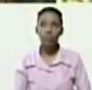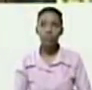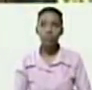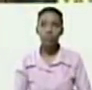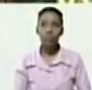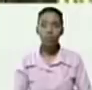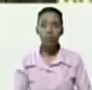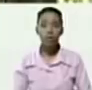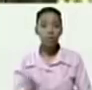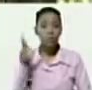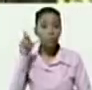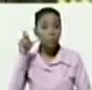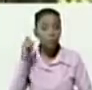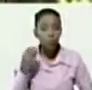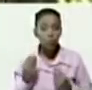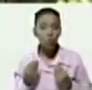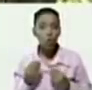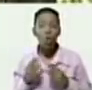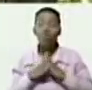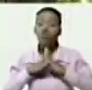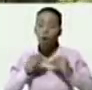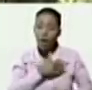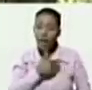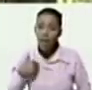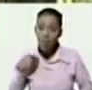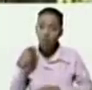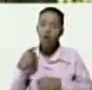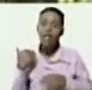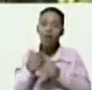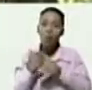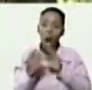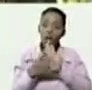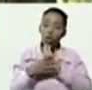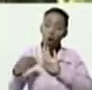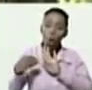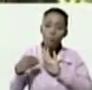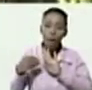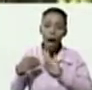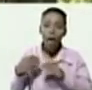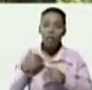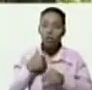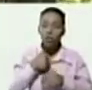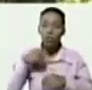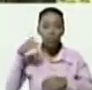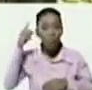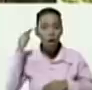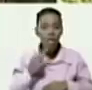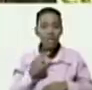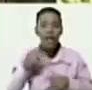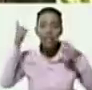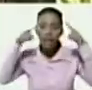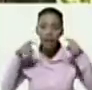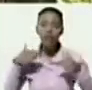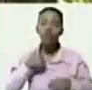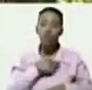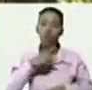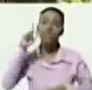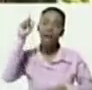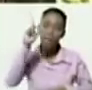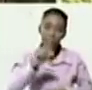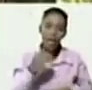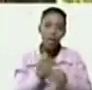Suena mucho, pero todos queremos ser como Bolívar, todos queremos ser como Chávez. Seamos también como Antonio José de